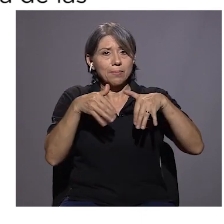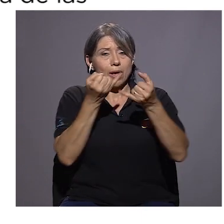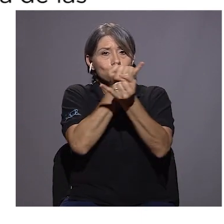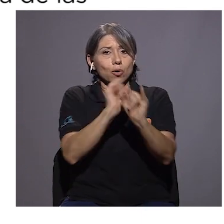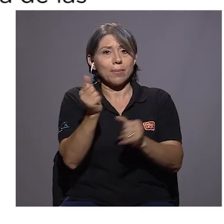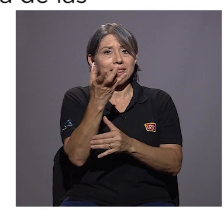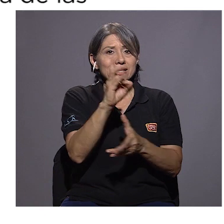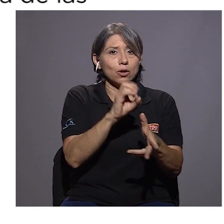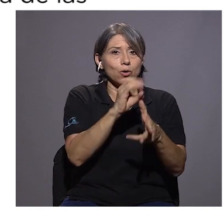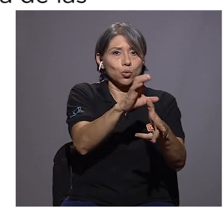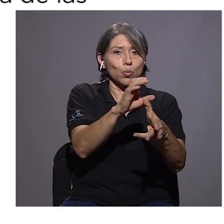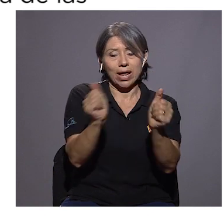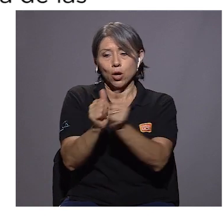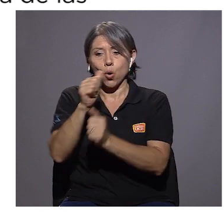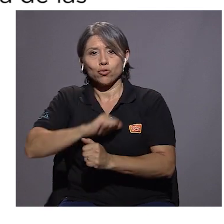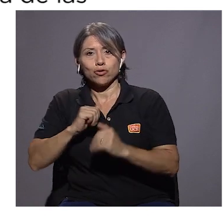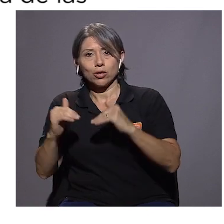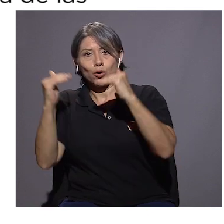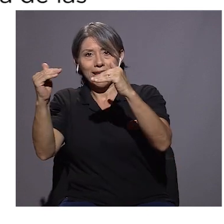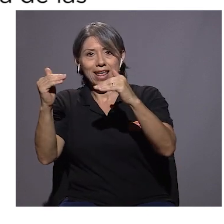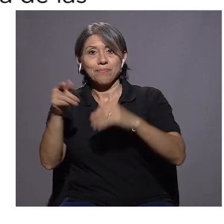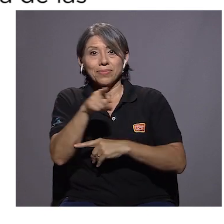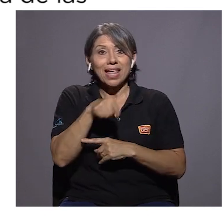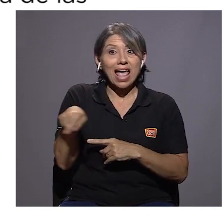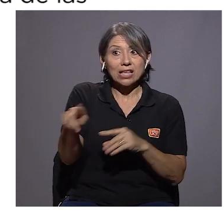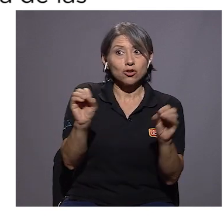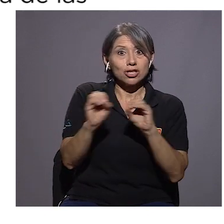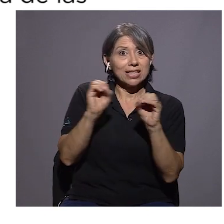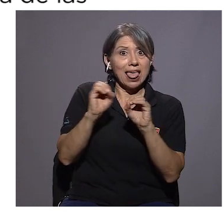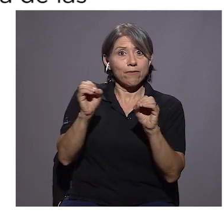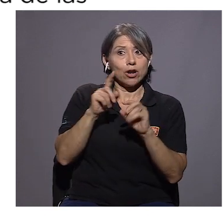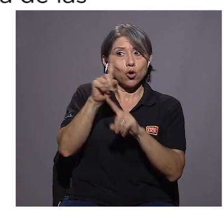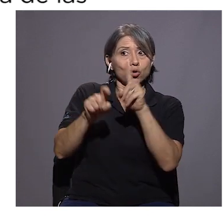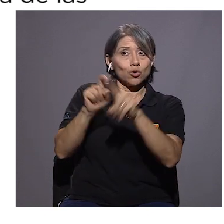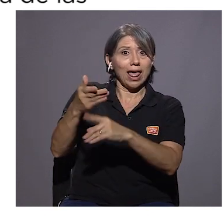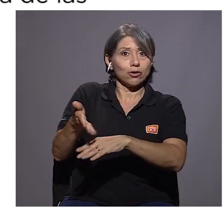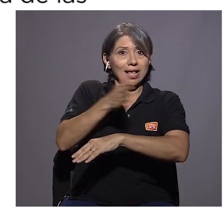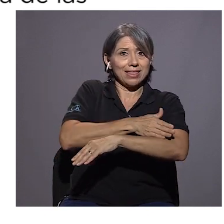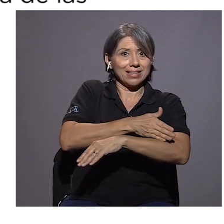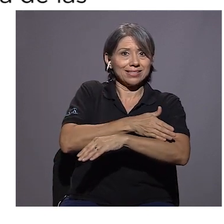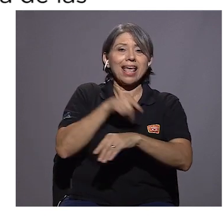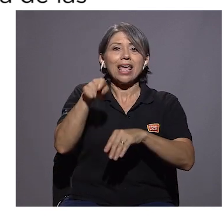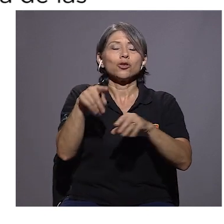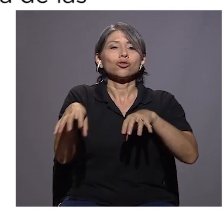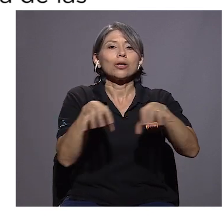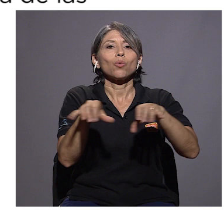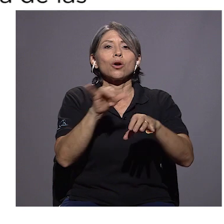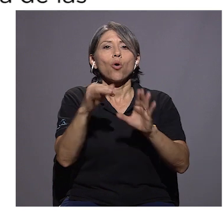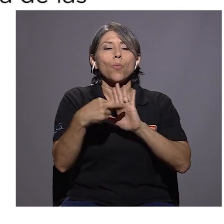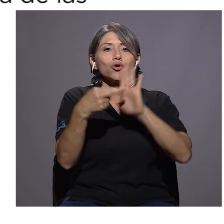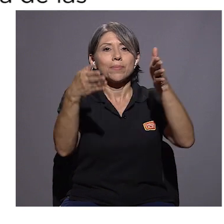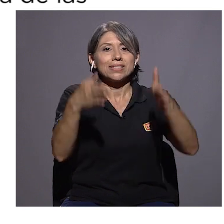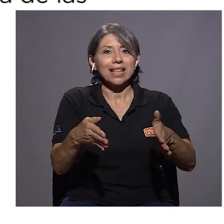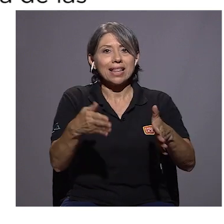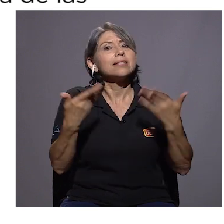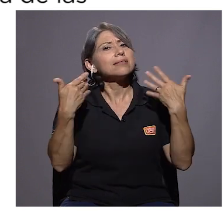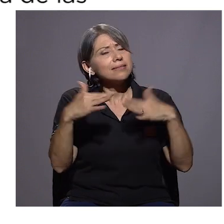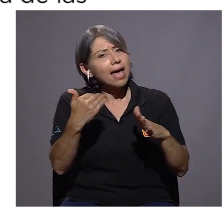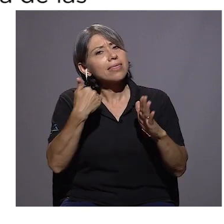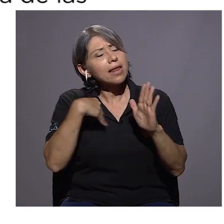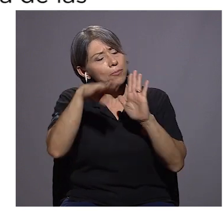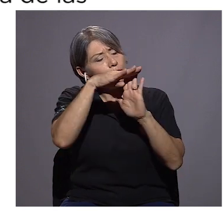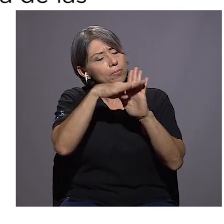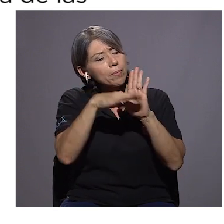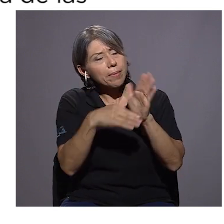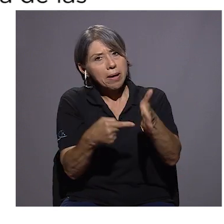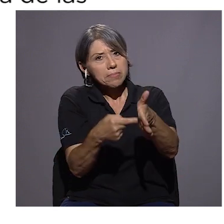Asamblea Autónoma 17 de octubre con la Rectoría, sin ser estos consultados con la Asamblea previamente. Actuaron como representantes. Si bien existía